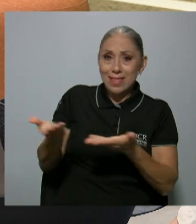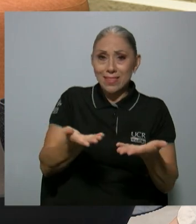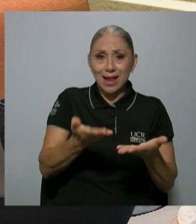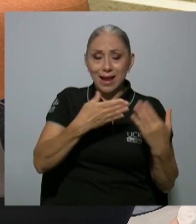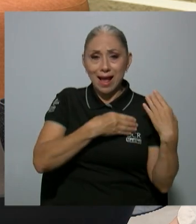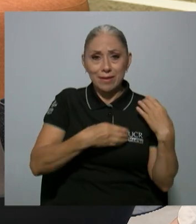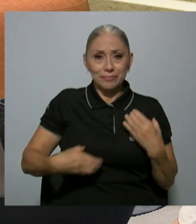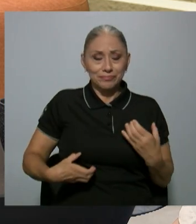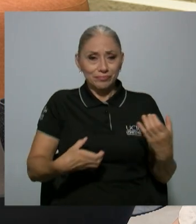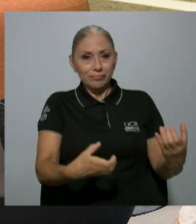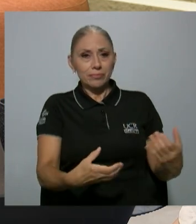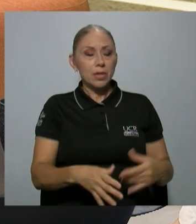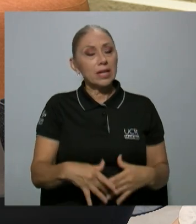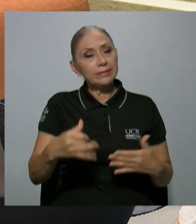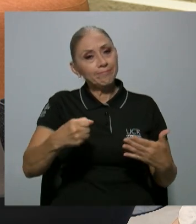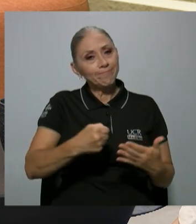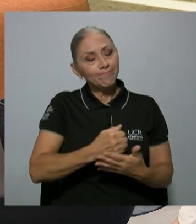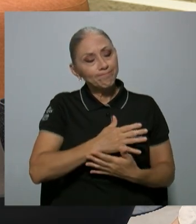lamentable